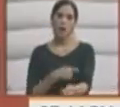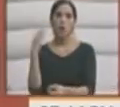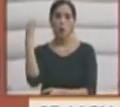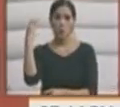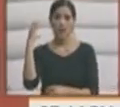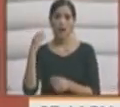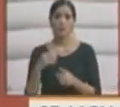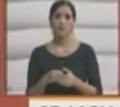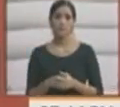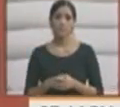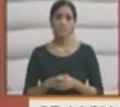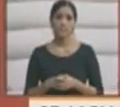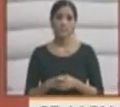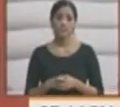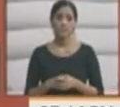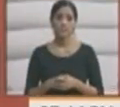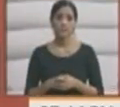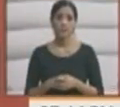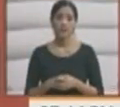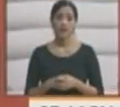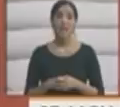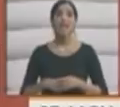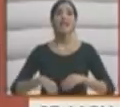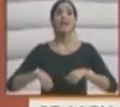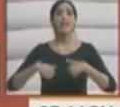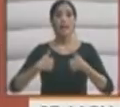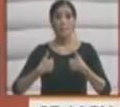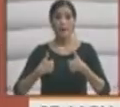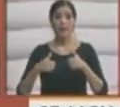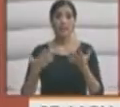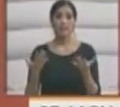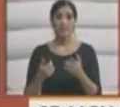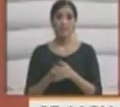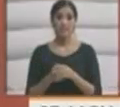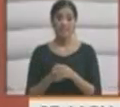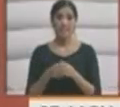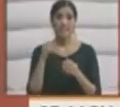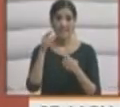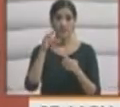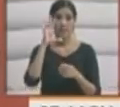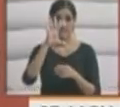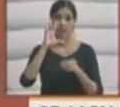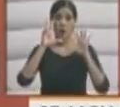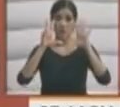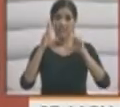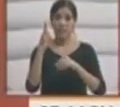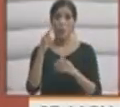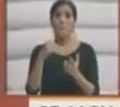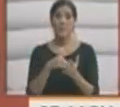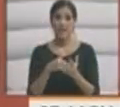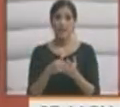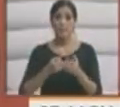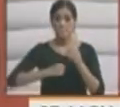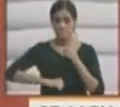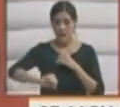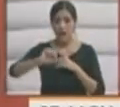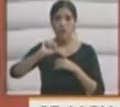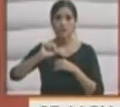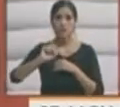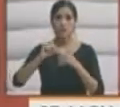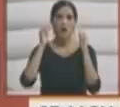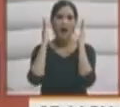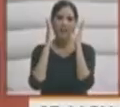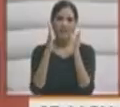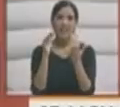colombianos. Y la gran mayoría de esos partos, de esos 582,000 partos, la inmensa mayoría fueron atendidos de